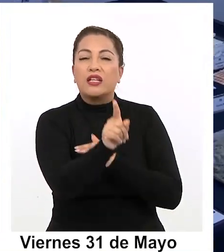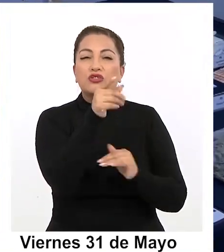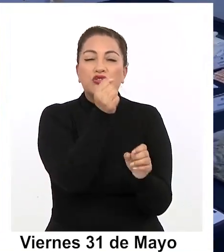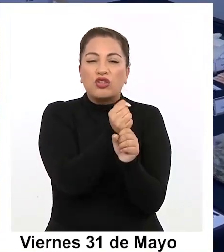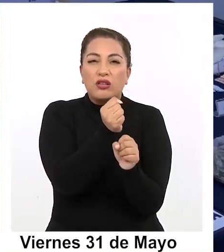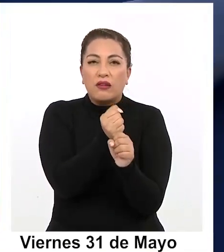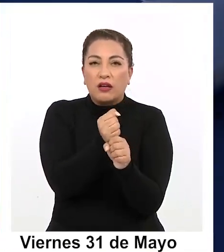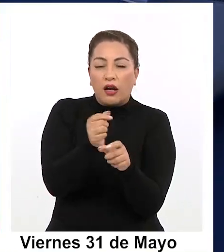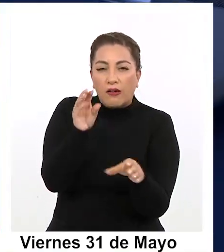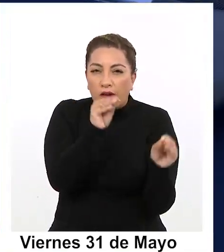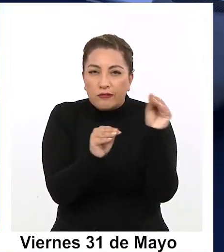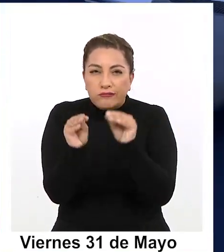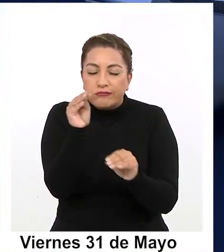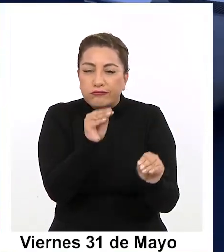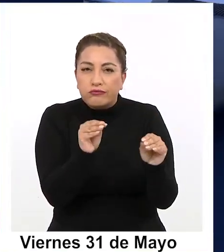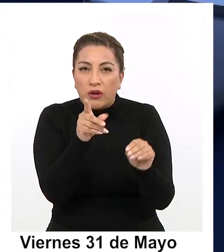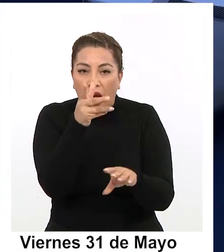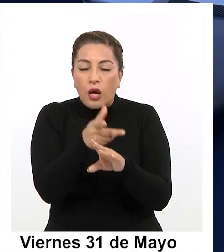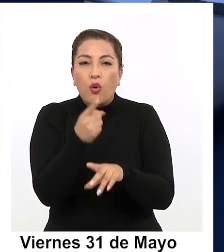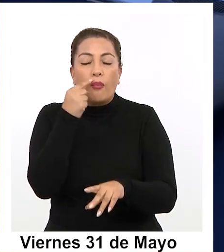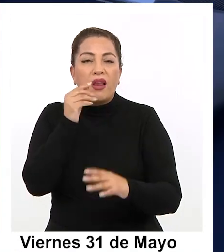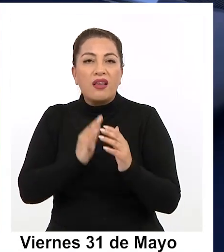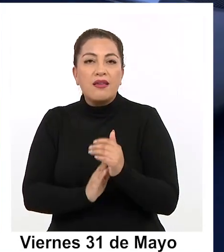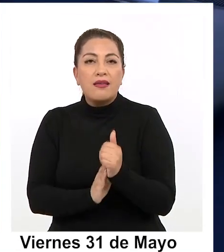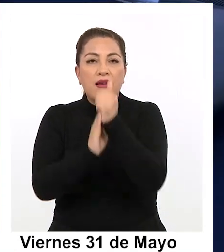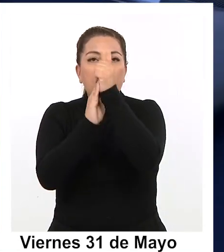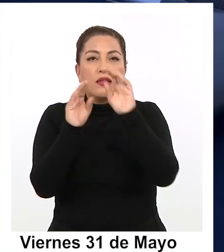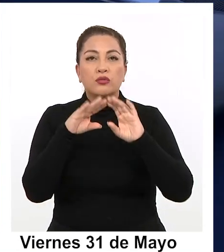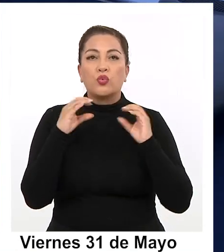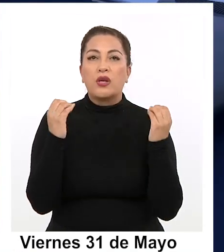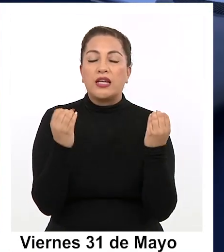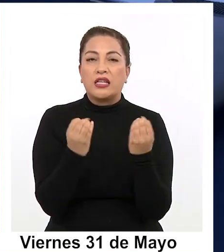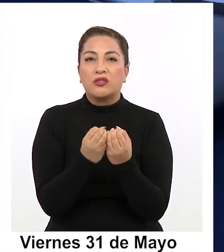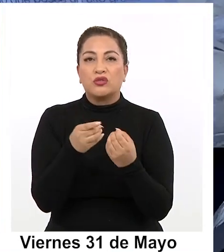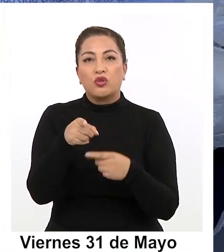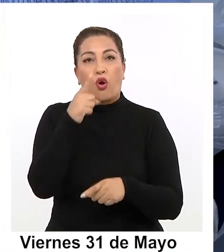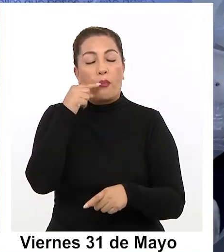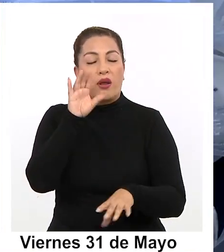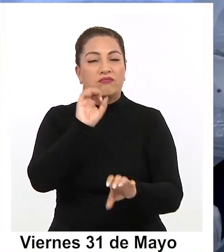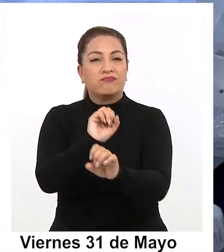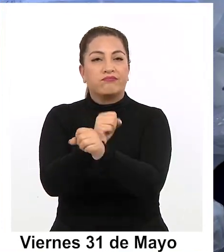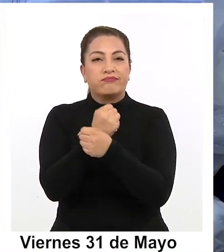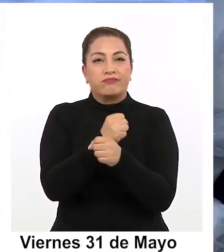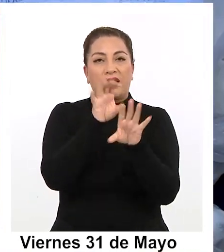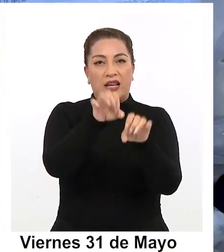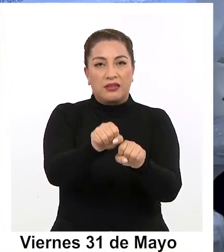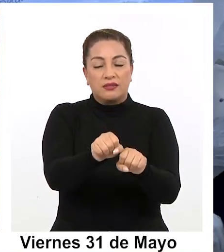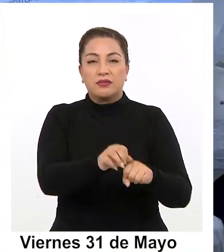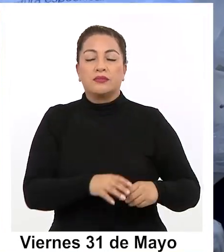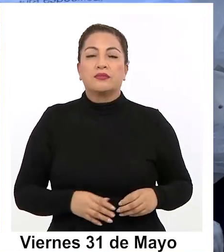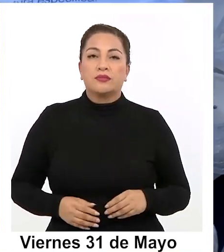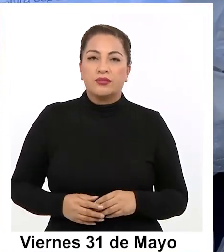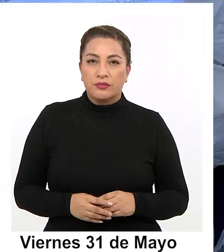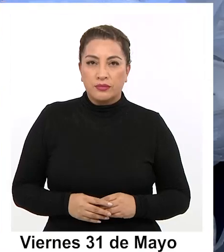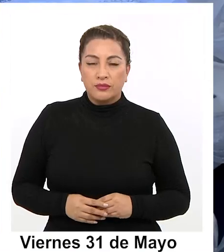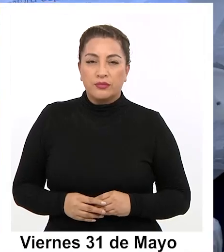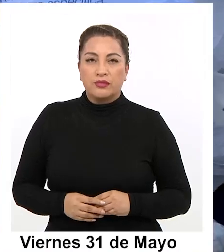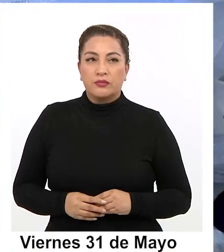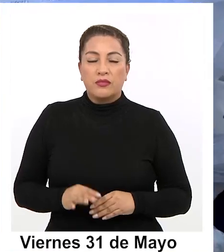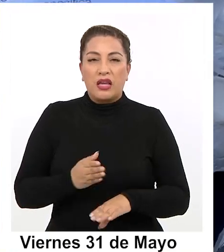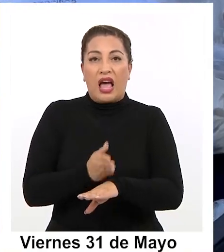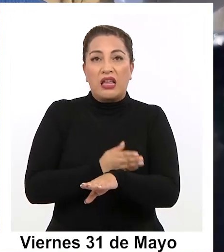donde operaba el líder de esta organización que fue detenido en el procedimiento como bien se dijo Es una